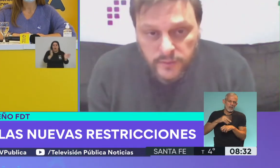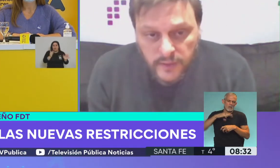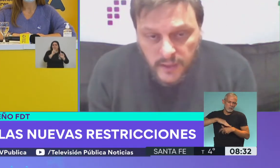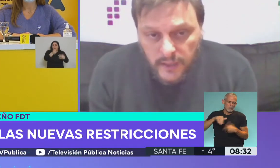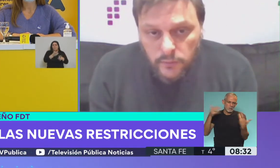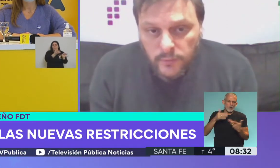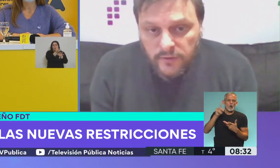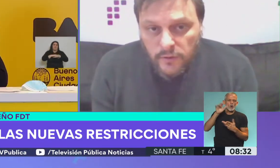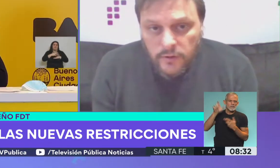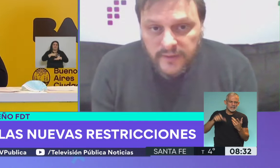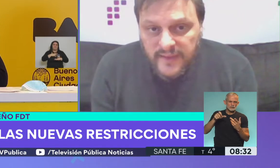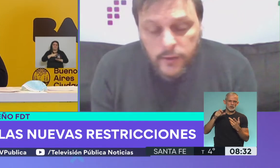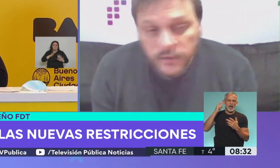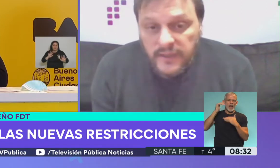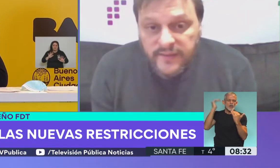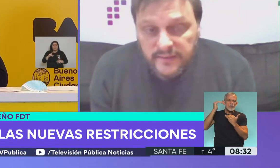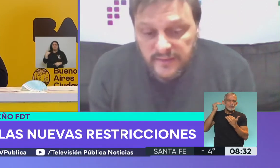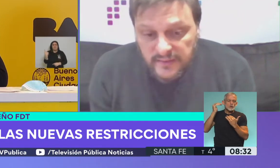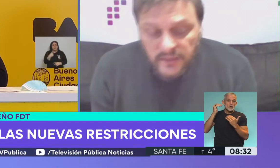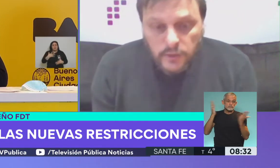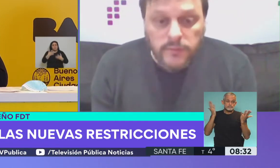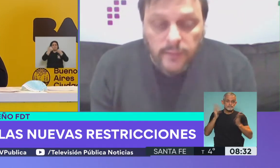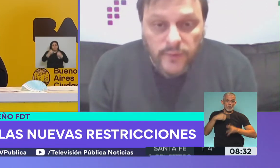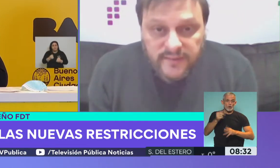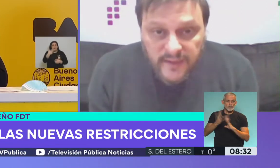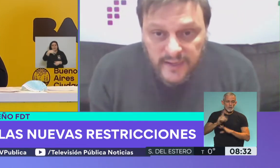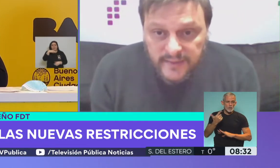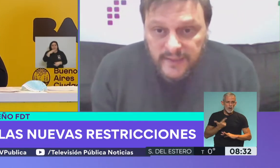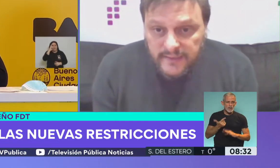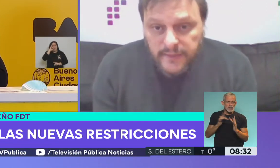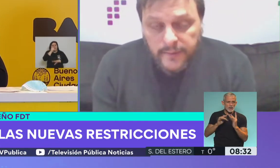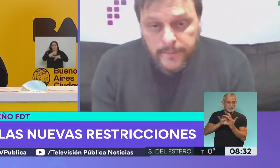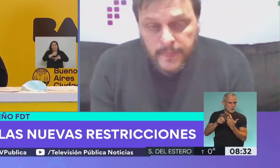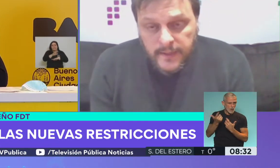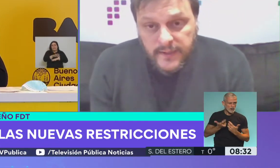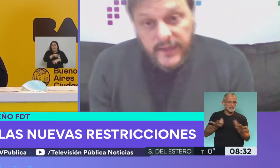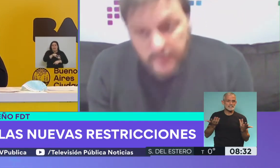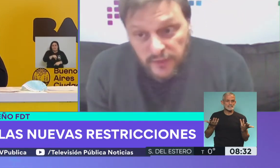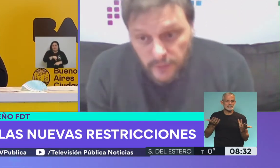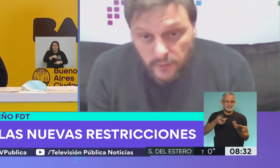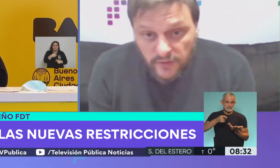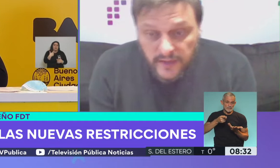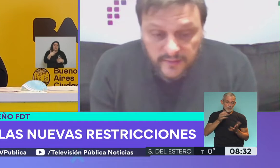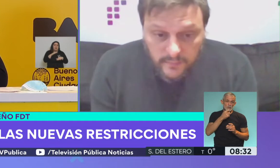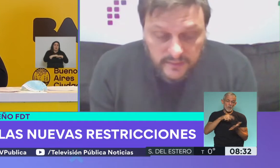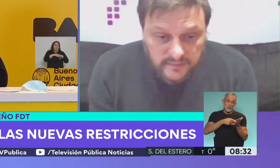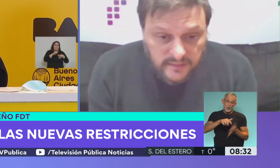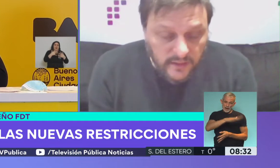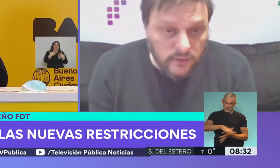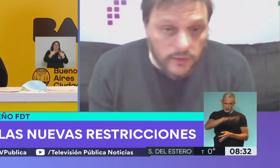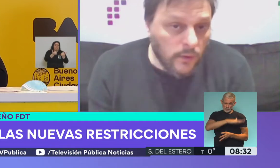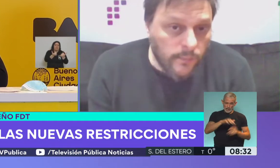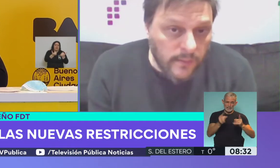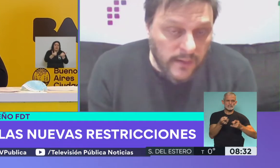vive con algún adulto mayor o lo que sea, no tiene chances de optar por esa alternativa. Y en el caso de la Ciudad de Buenos Aires, además,